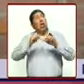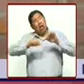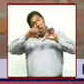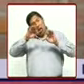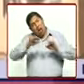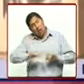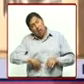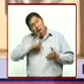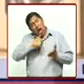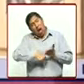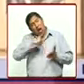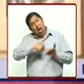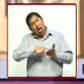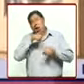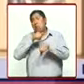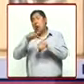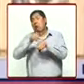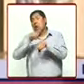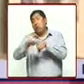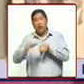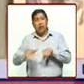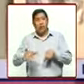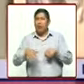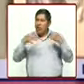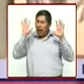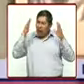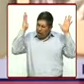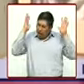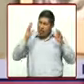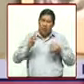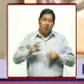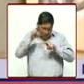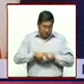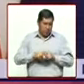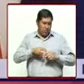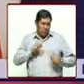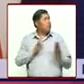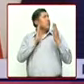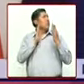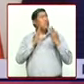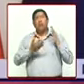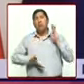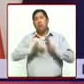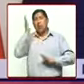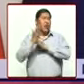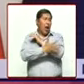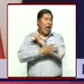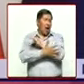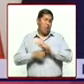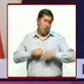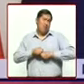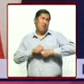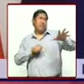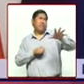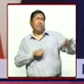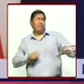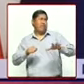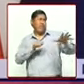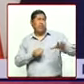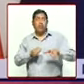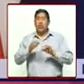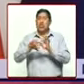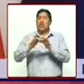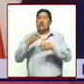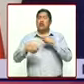escribiendo cartitas al órgano electoral, debería de una vez por todas sentarse en la mesa, irse al campo a apagar el incendio y resolver los